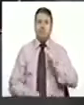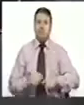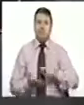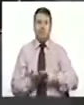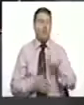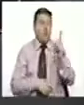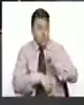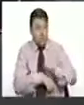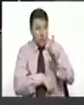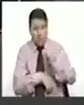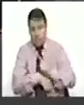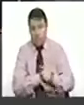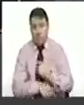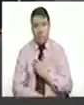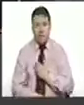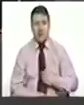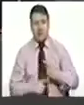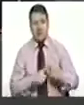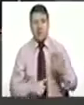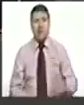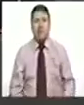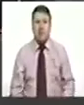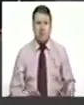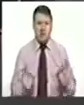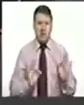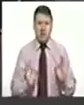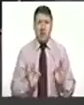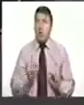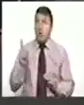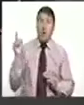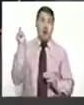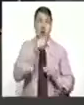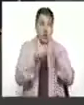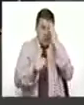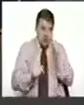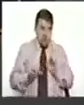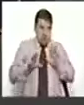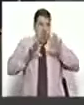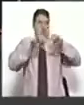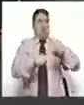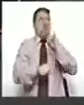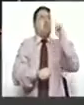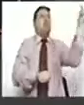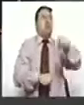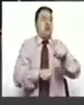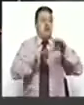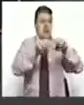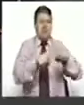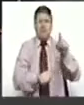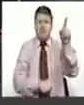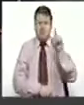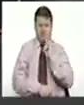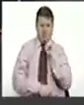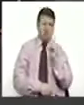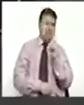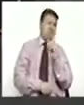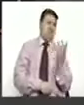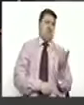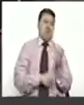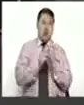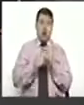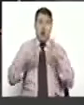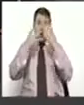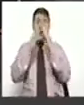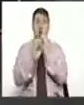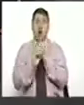Un minuto para el señor presidente. Nadie pide una intervención militar de los Estados Unidos, ni la van a hacer. La ONU ni